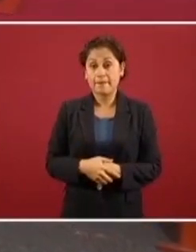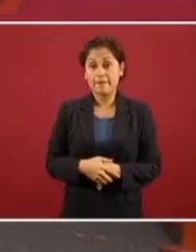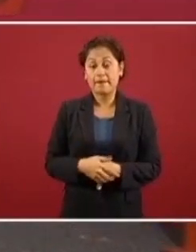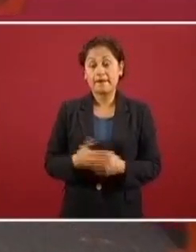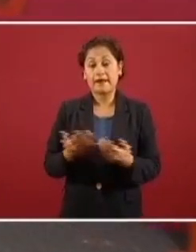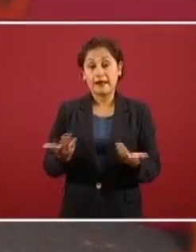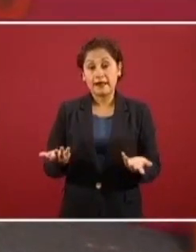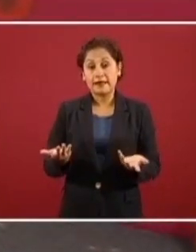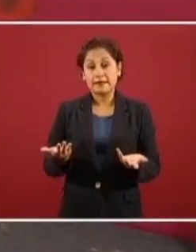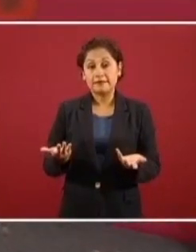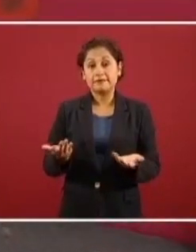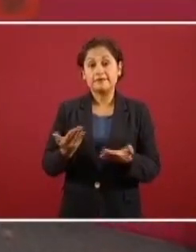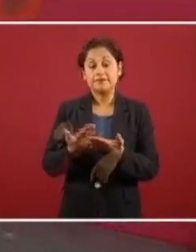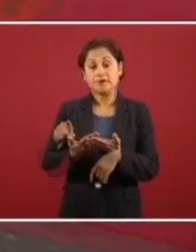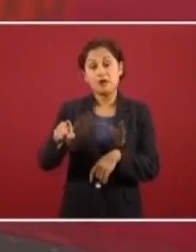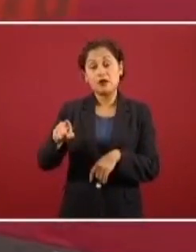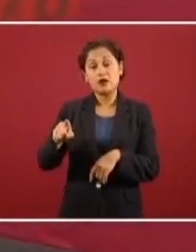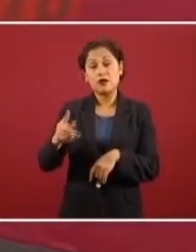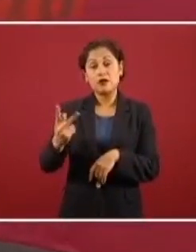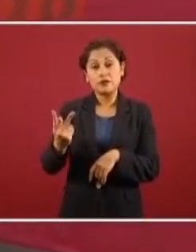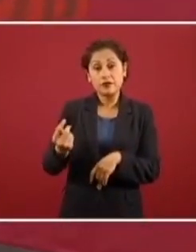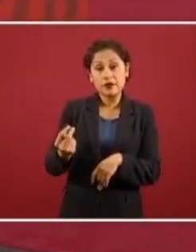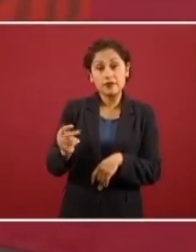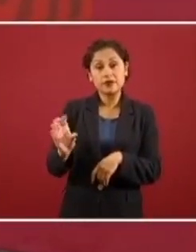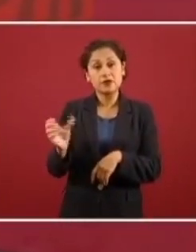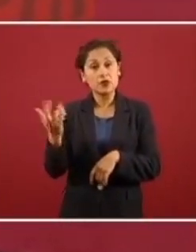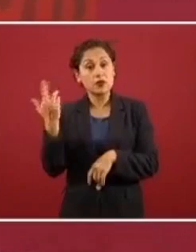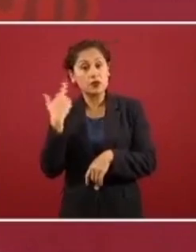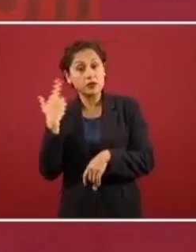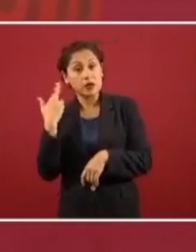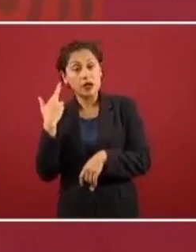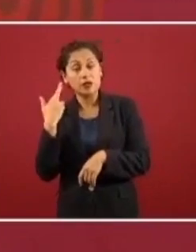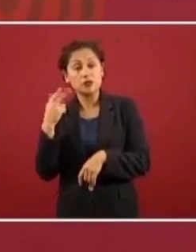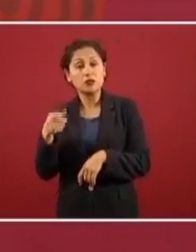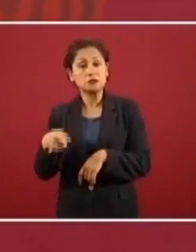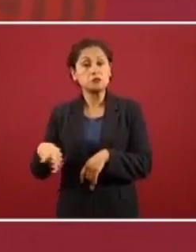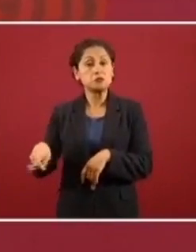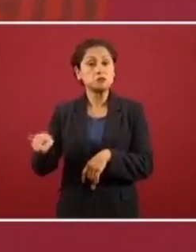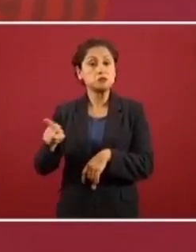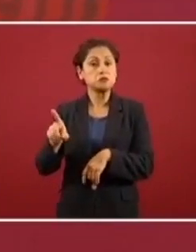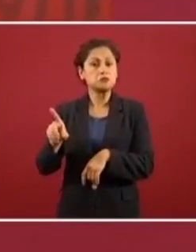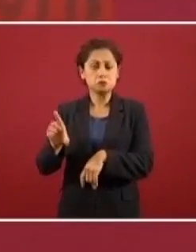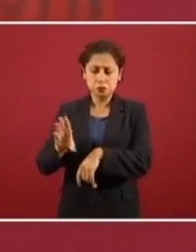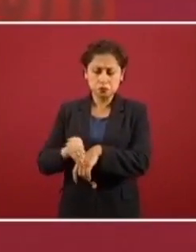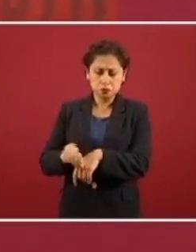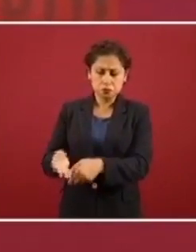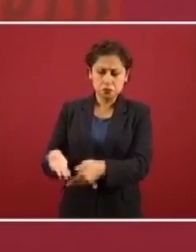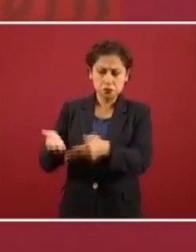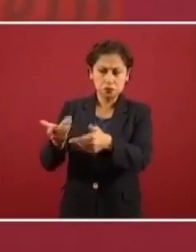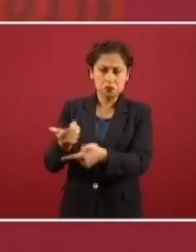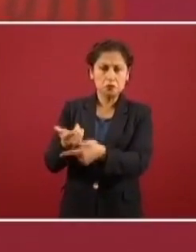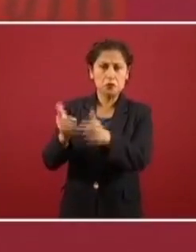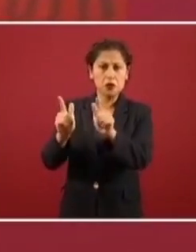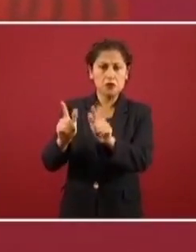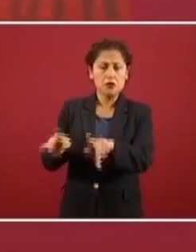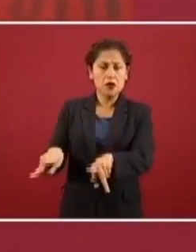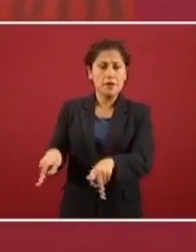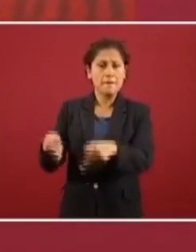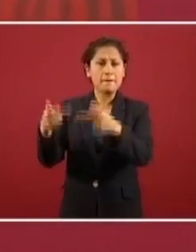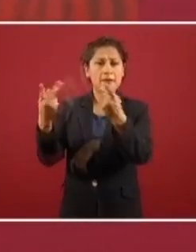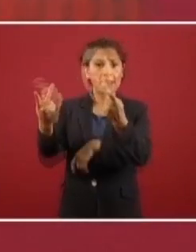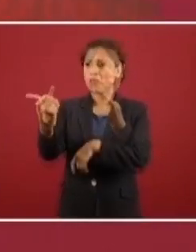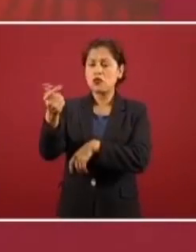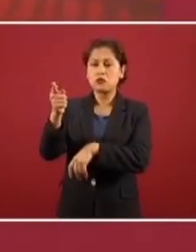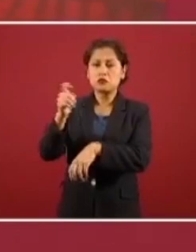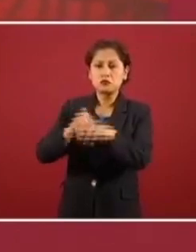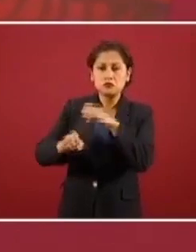ellos van a poder comercializar esos tiempos y son ingresos que les van a